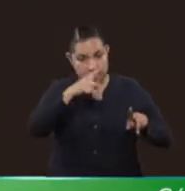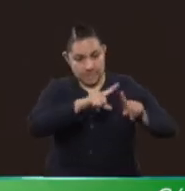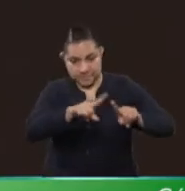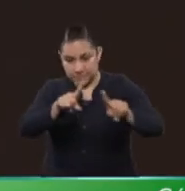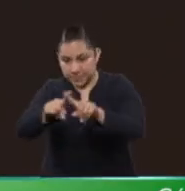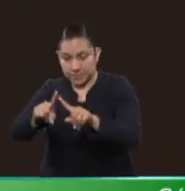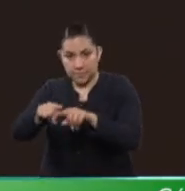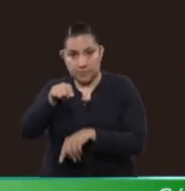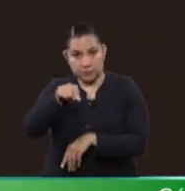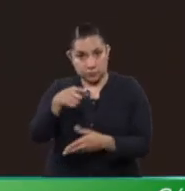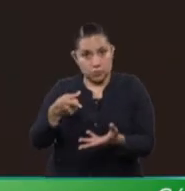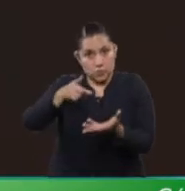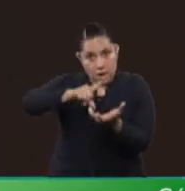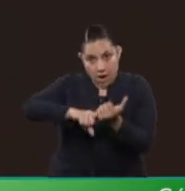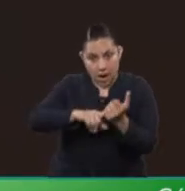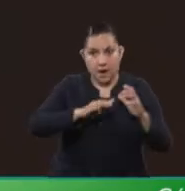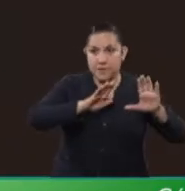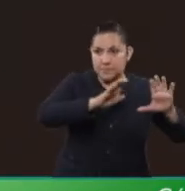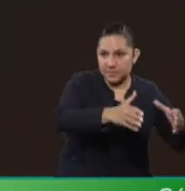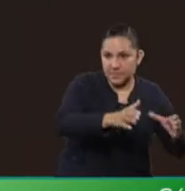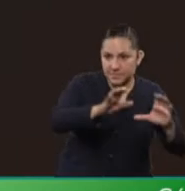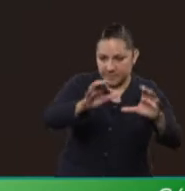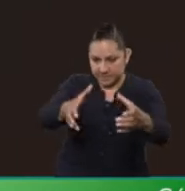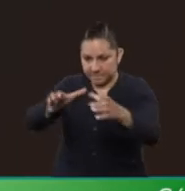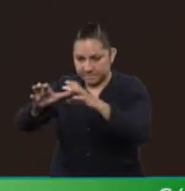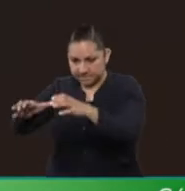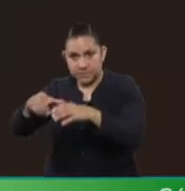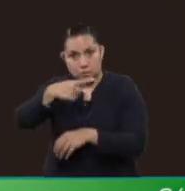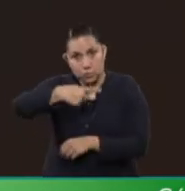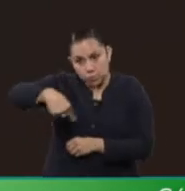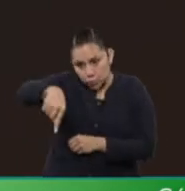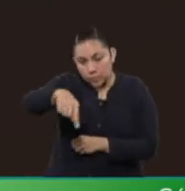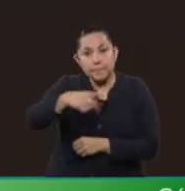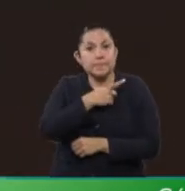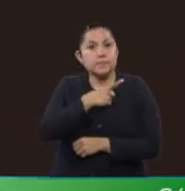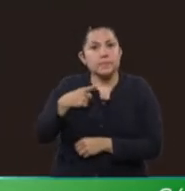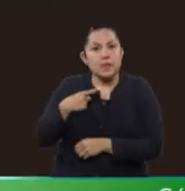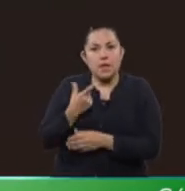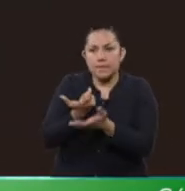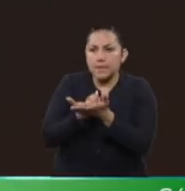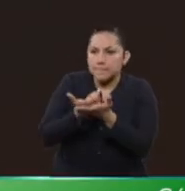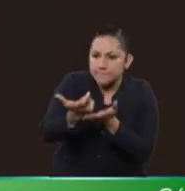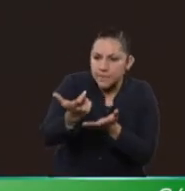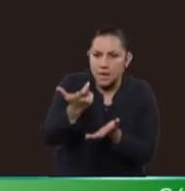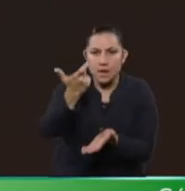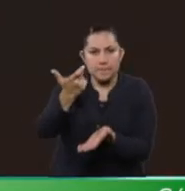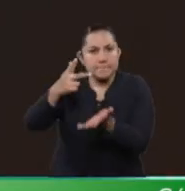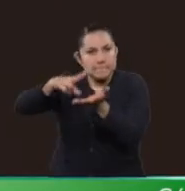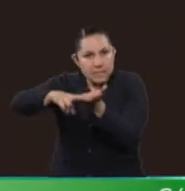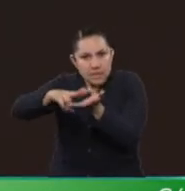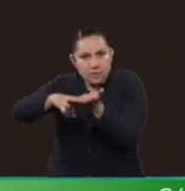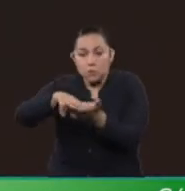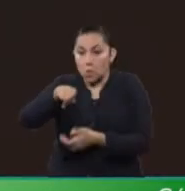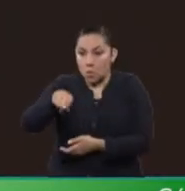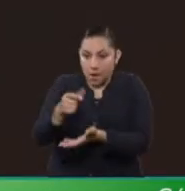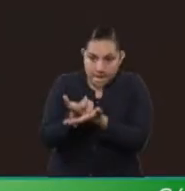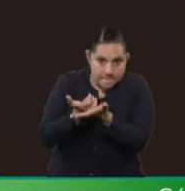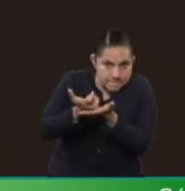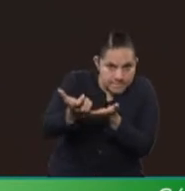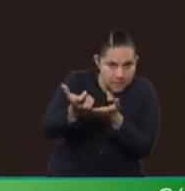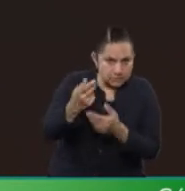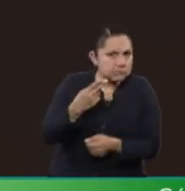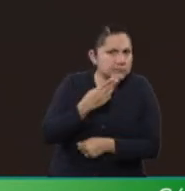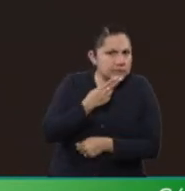excepciones y para entender cuál es esa distribución de costos Y esa distribución de beneficios tenemos que revisar la